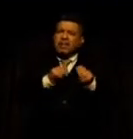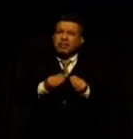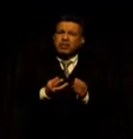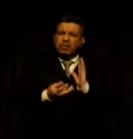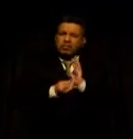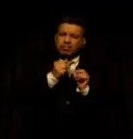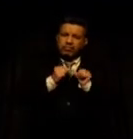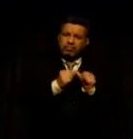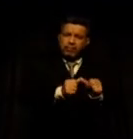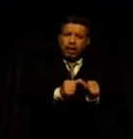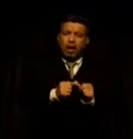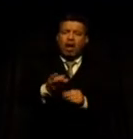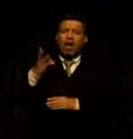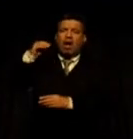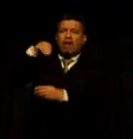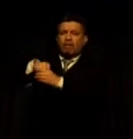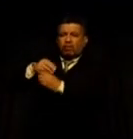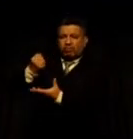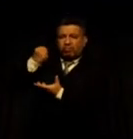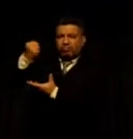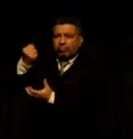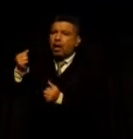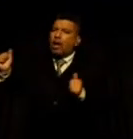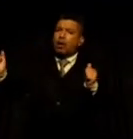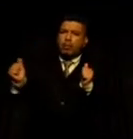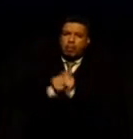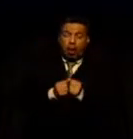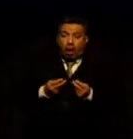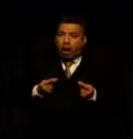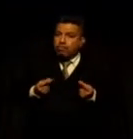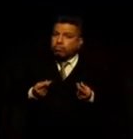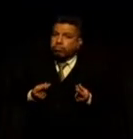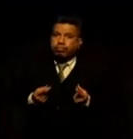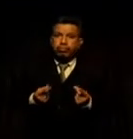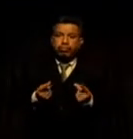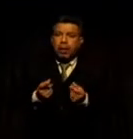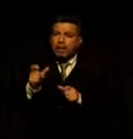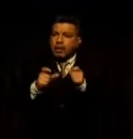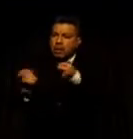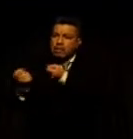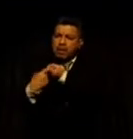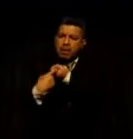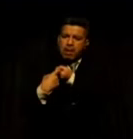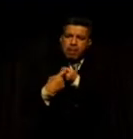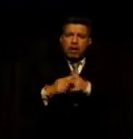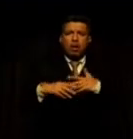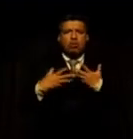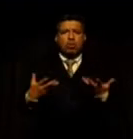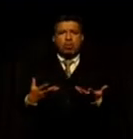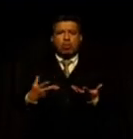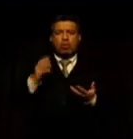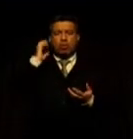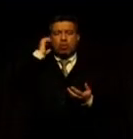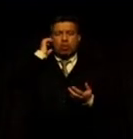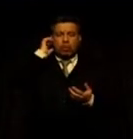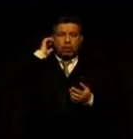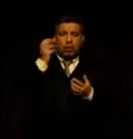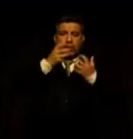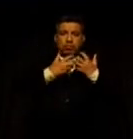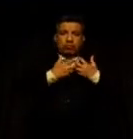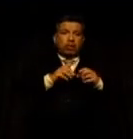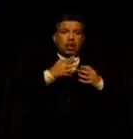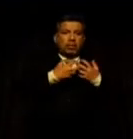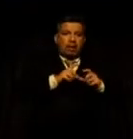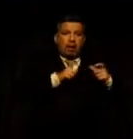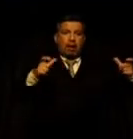per se fondos de capital acompañamiento aceleración vinculación además con los grandes de la tecnología nosotros